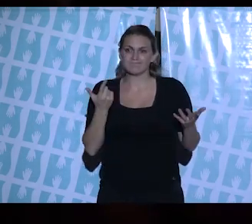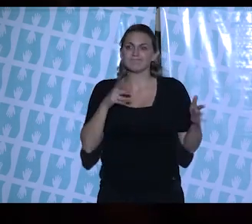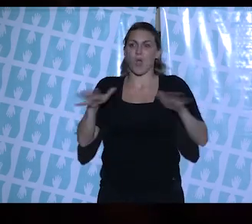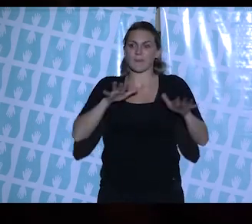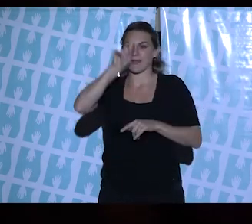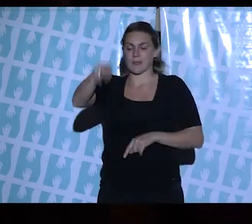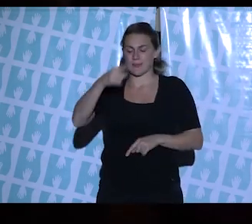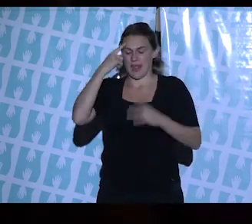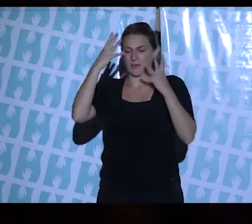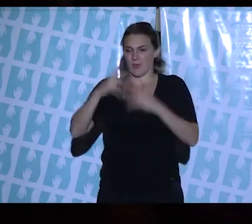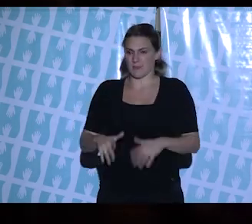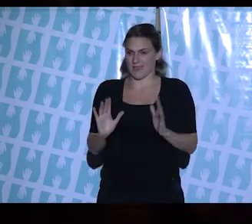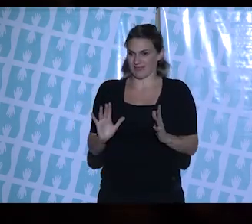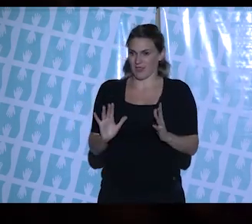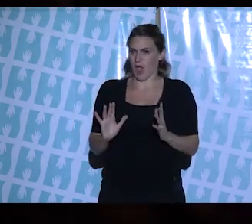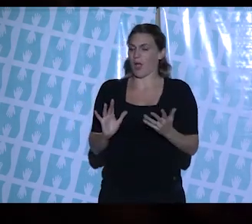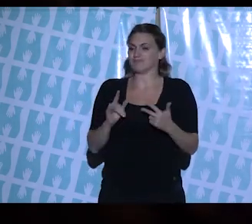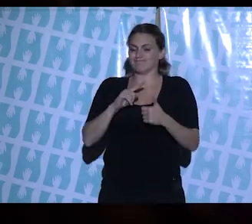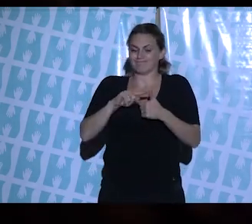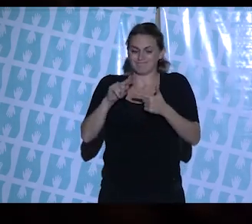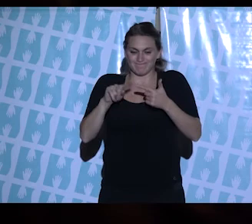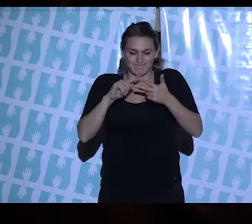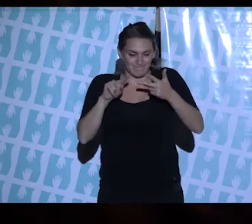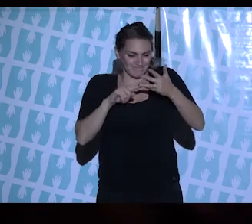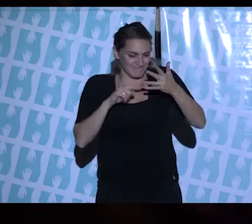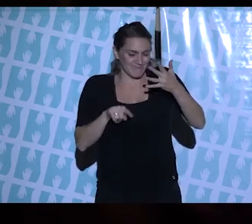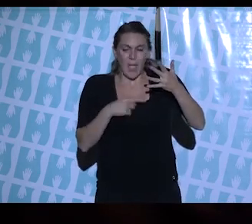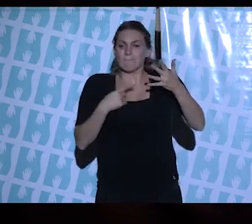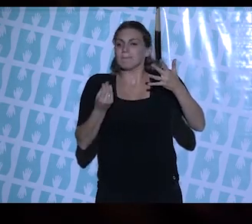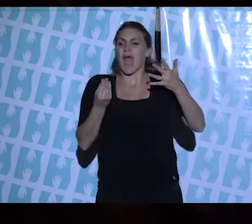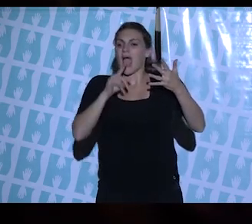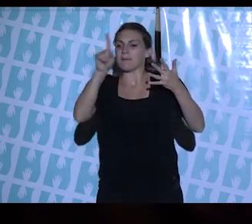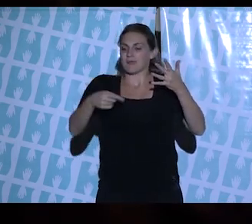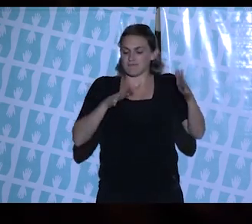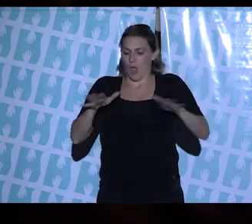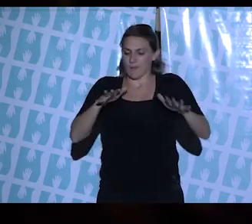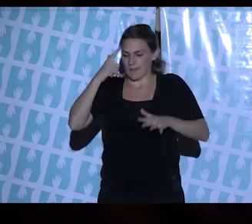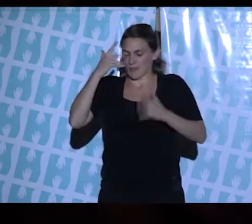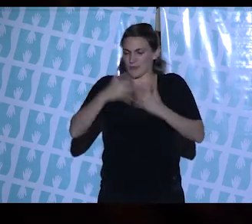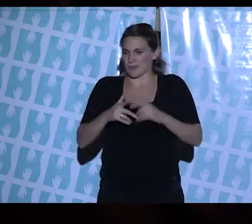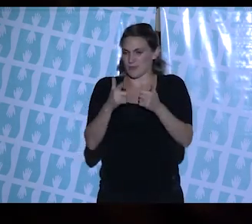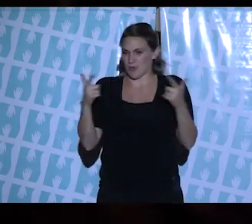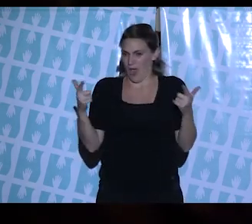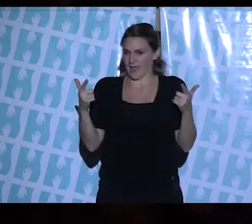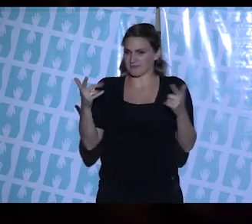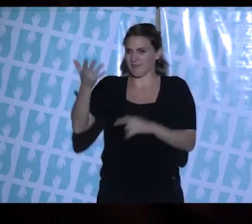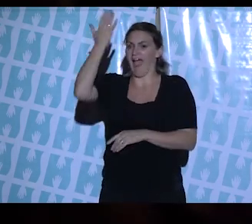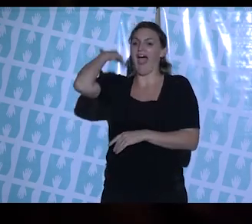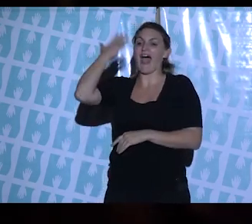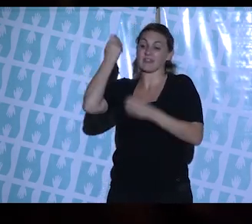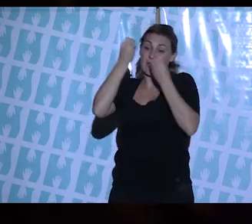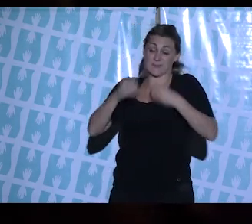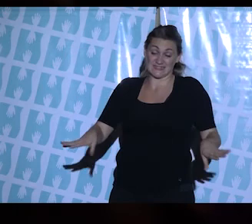que traten de disminuir las disquinesias. De hecho, ustedes habrán escuchado en la introducción que en mi